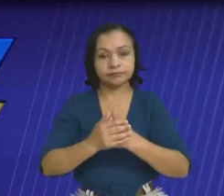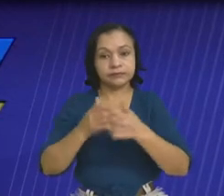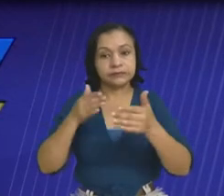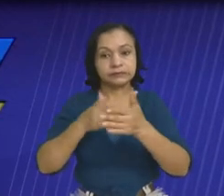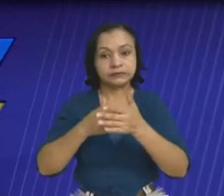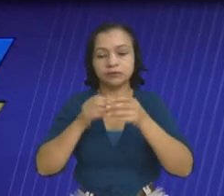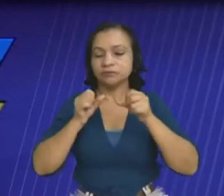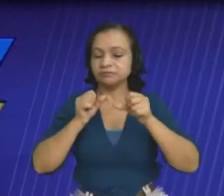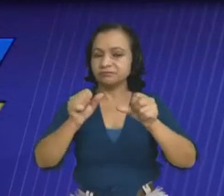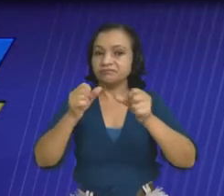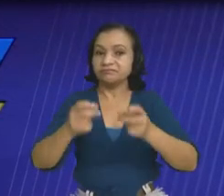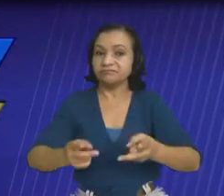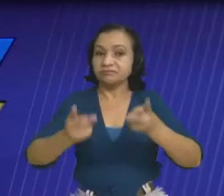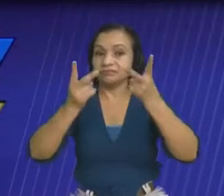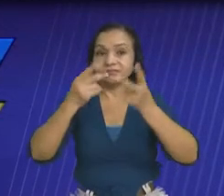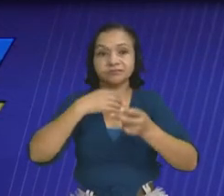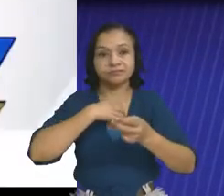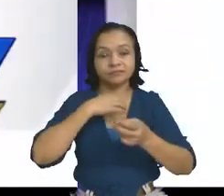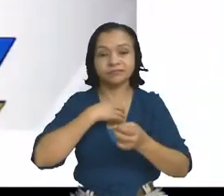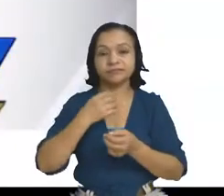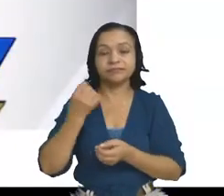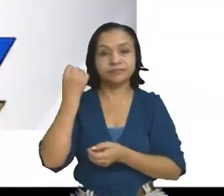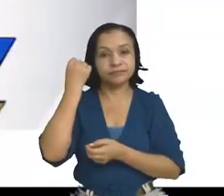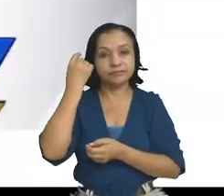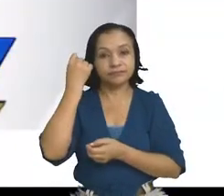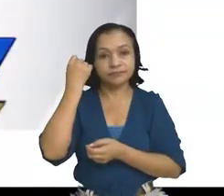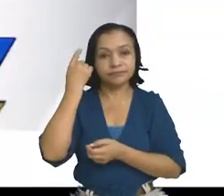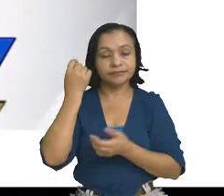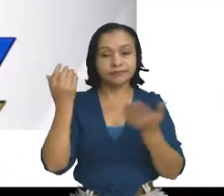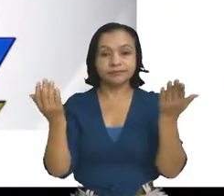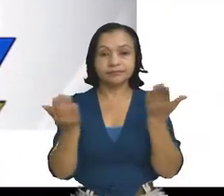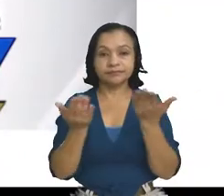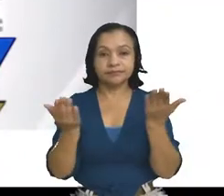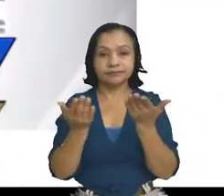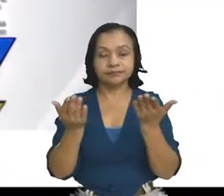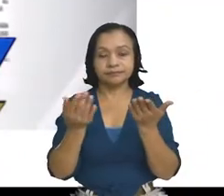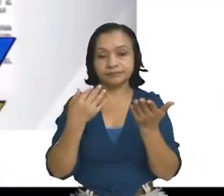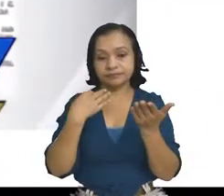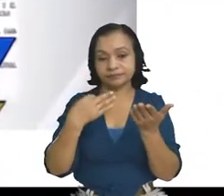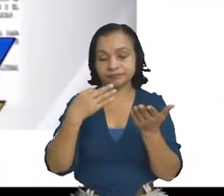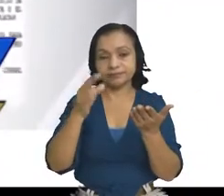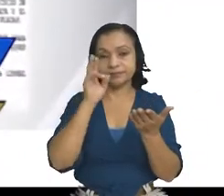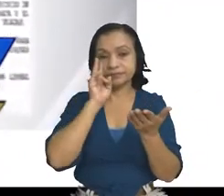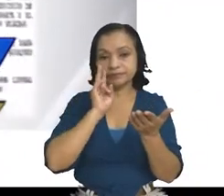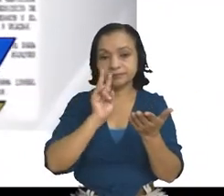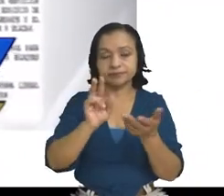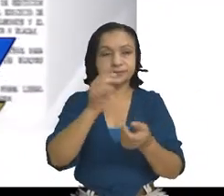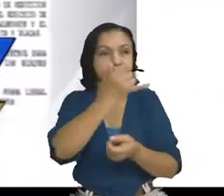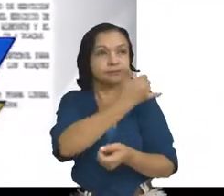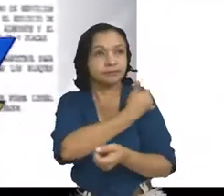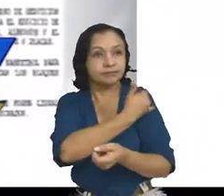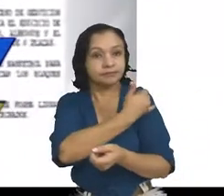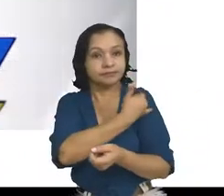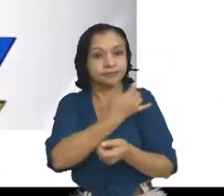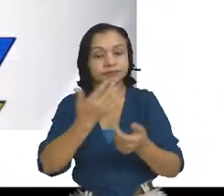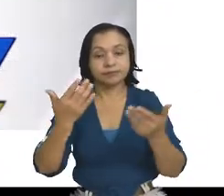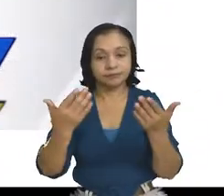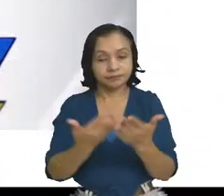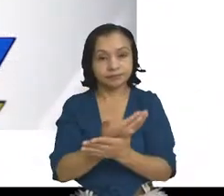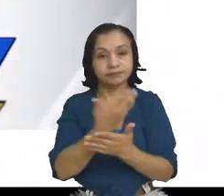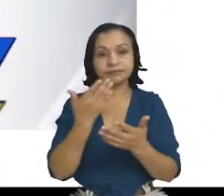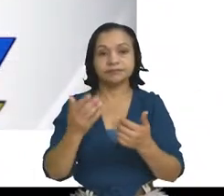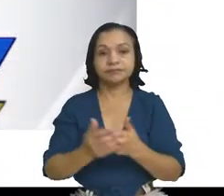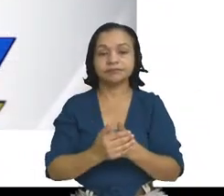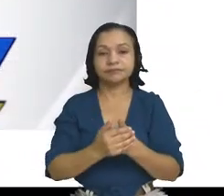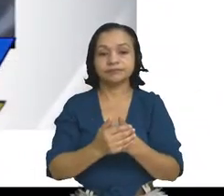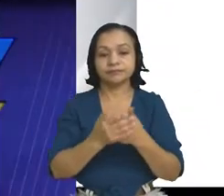permanentes. Claro que sí, compañera, y entender un poquito pues las proyecciones, ¿no? O cómo este hospital actual